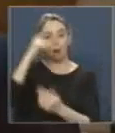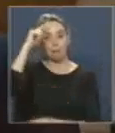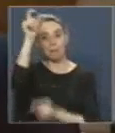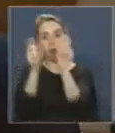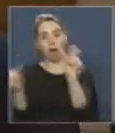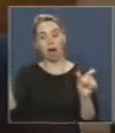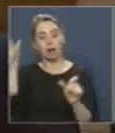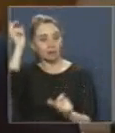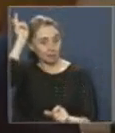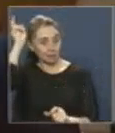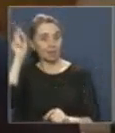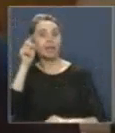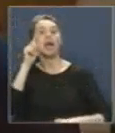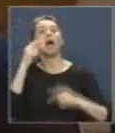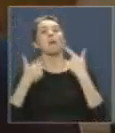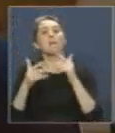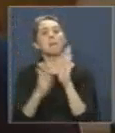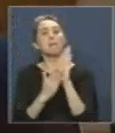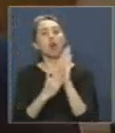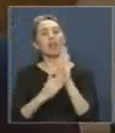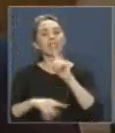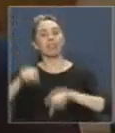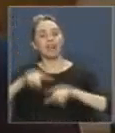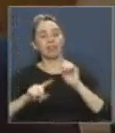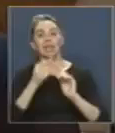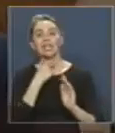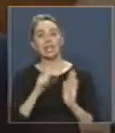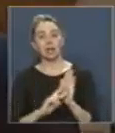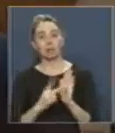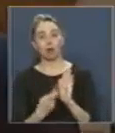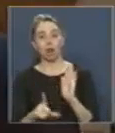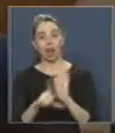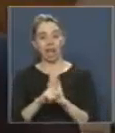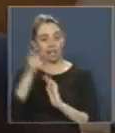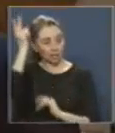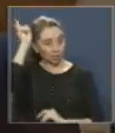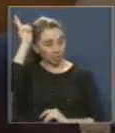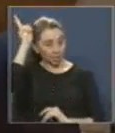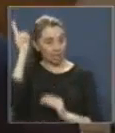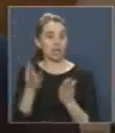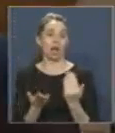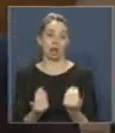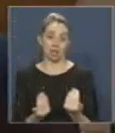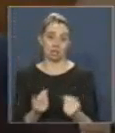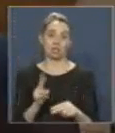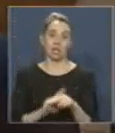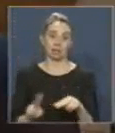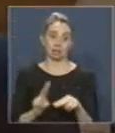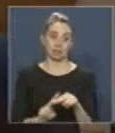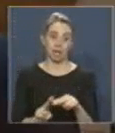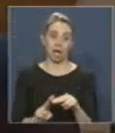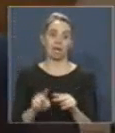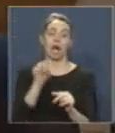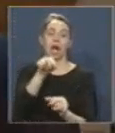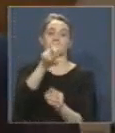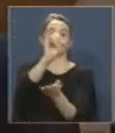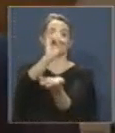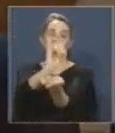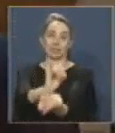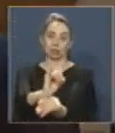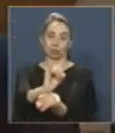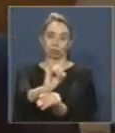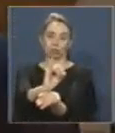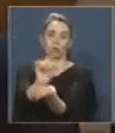la política de tierra, si queremos modificar la ley indígena, es necesario que se haga a través de la institucionalidad